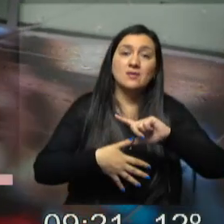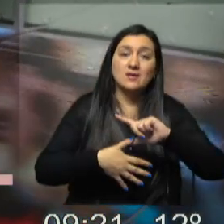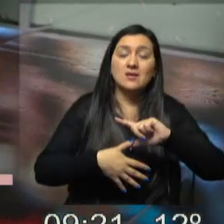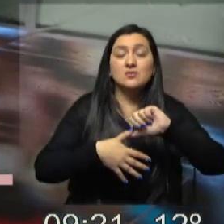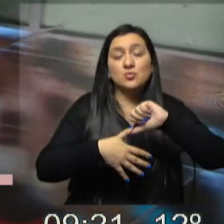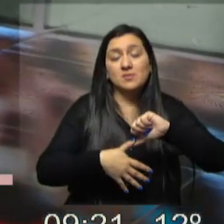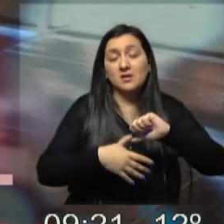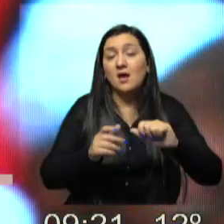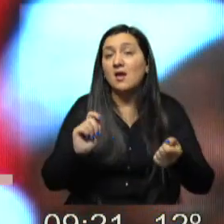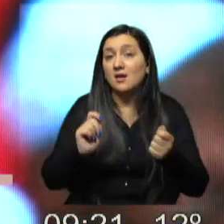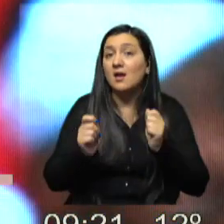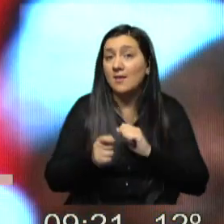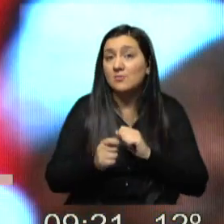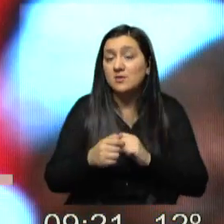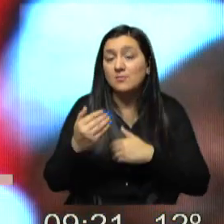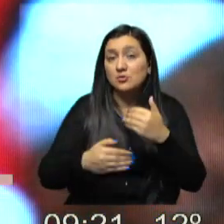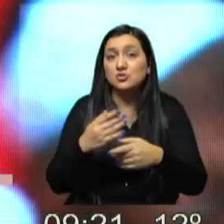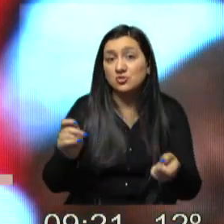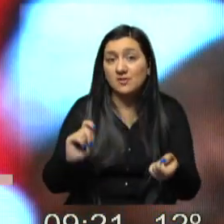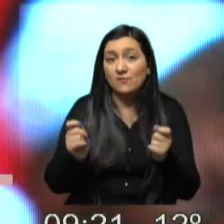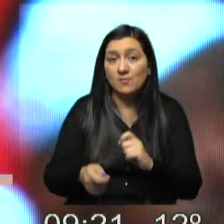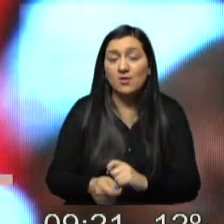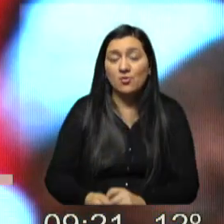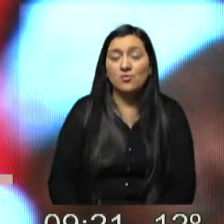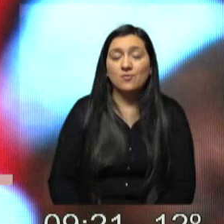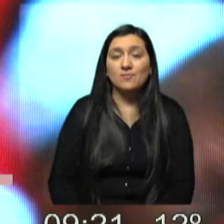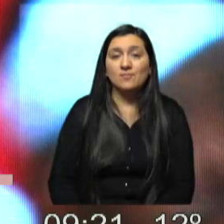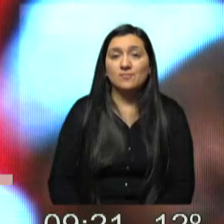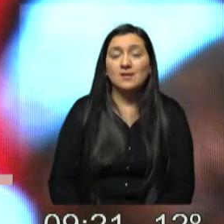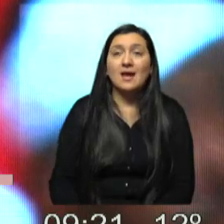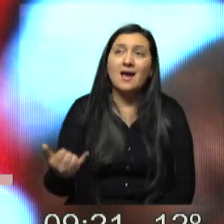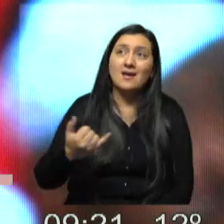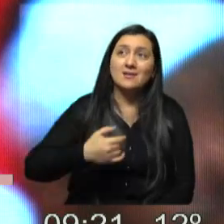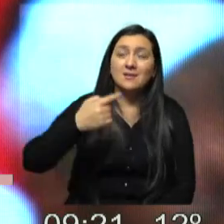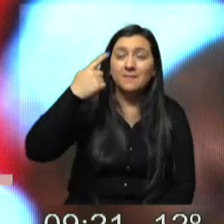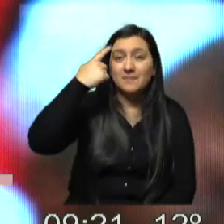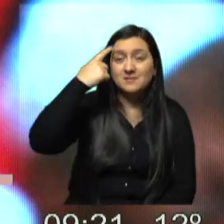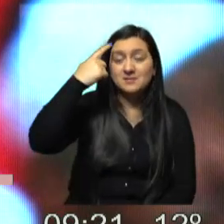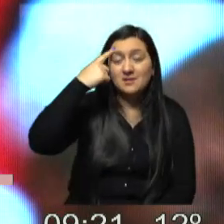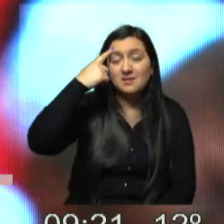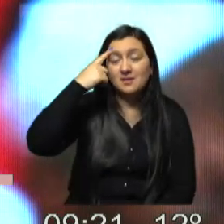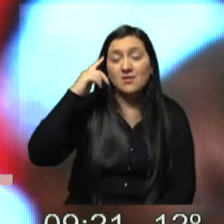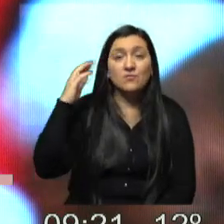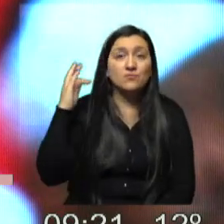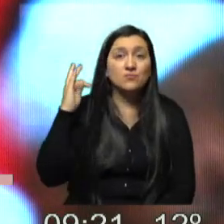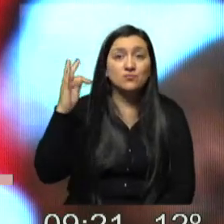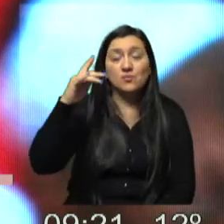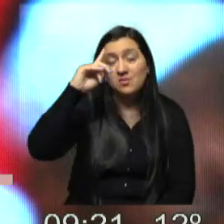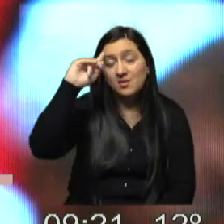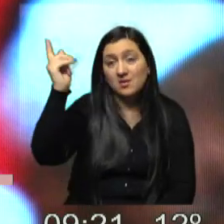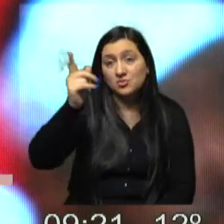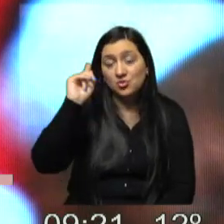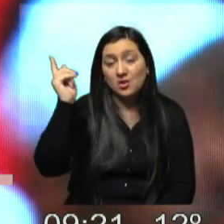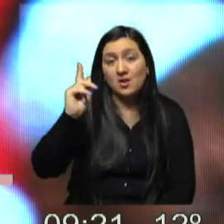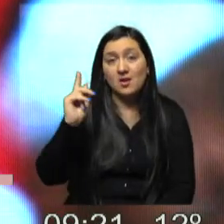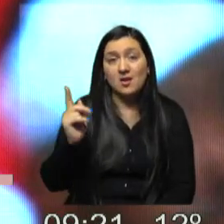hay procesos que se han transformado. Y hay que pensar la proyección internacional con ese en